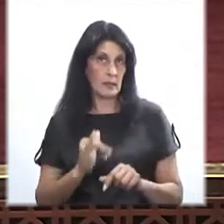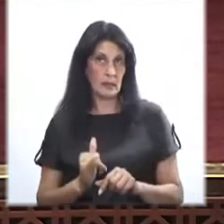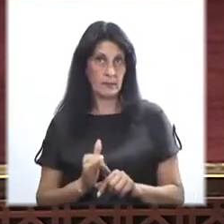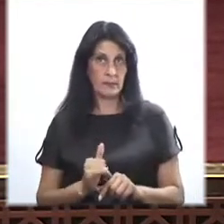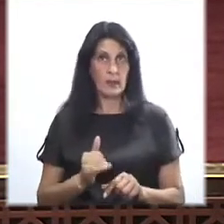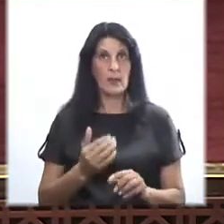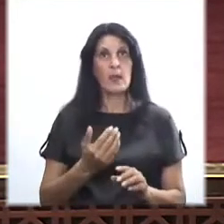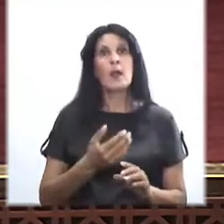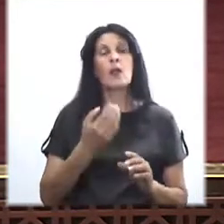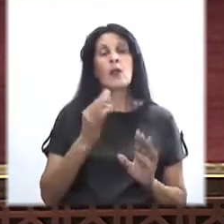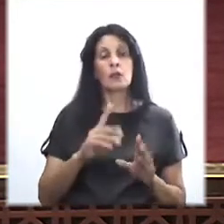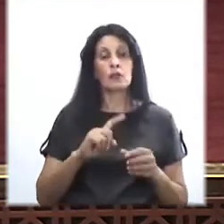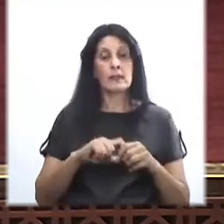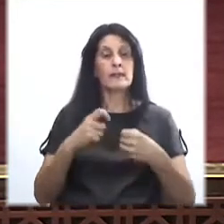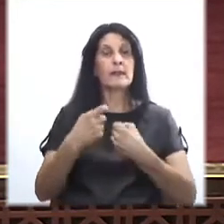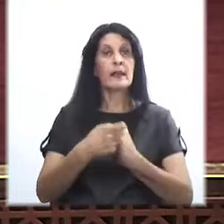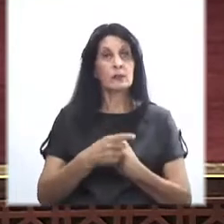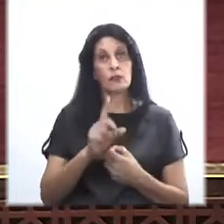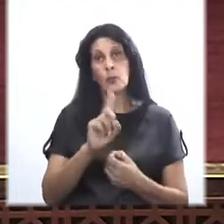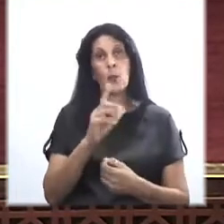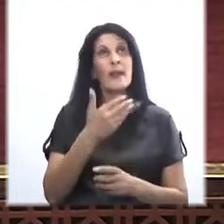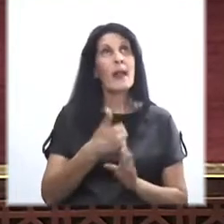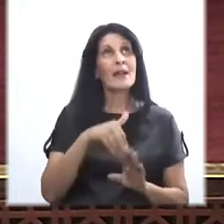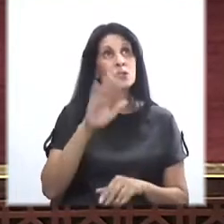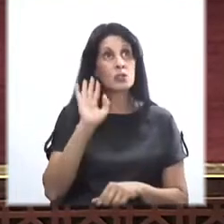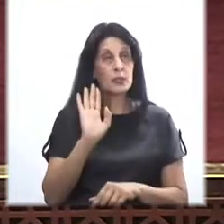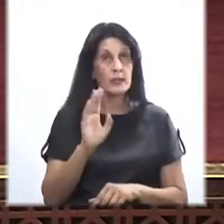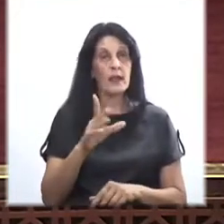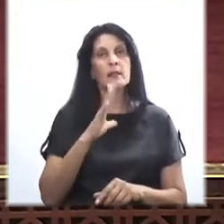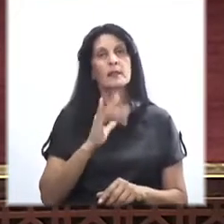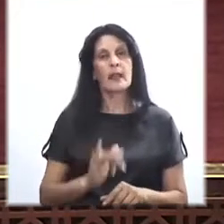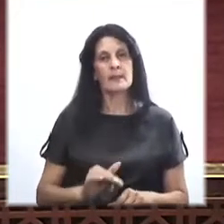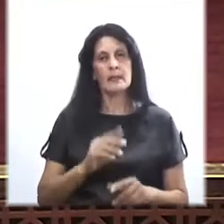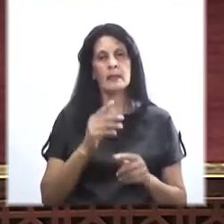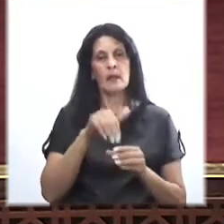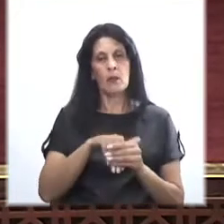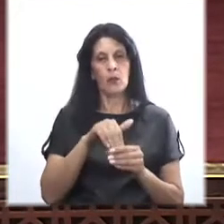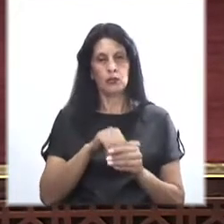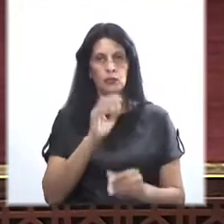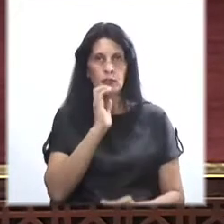Gran parte de los sindicatos, si no es la mayoría, también manejan el voto secreto.